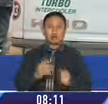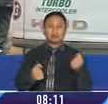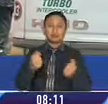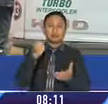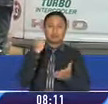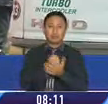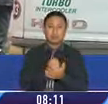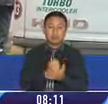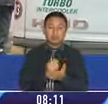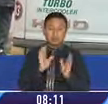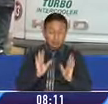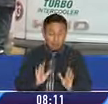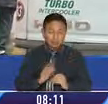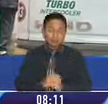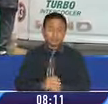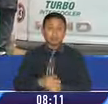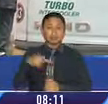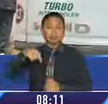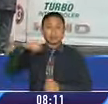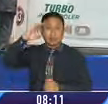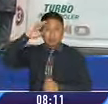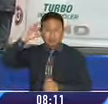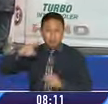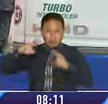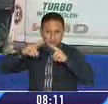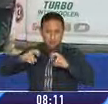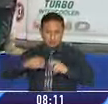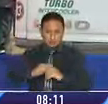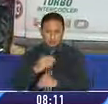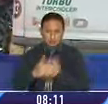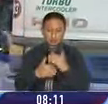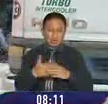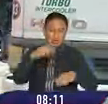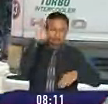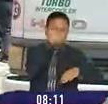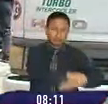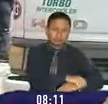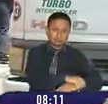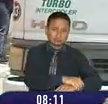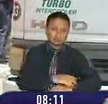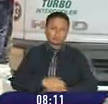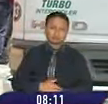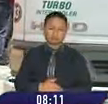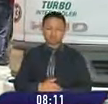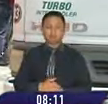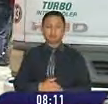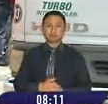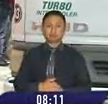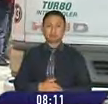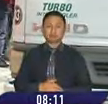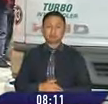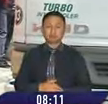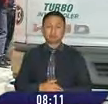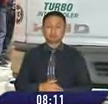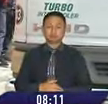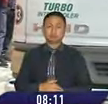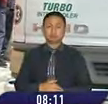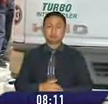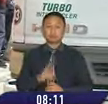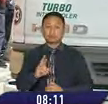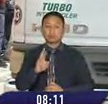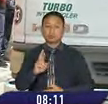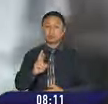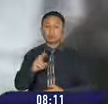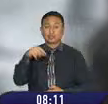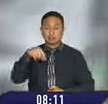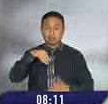vehículos y seguramente nuestro eje de investigación en las próximas horas esperamos ya tenerles a órdenes de los jueces y ojalá atrás